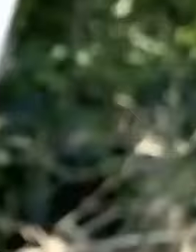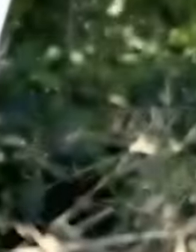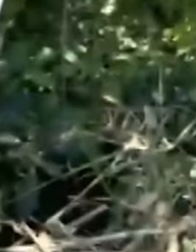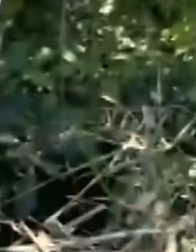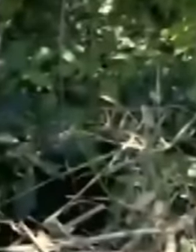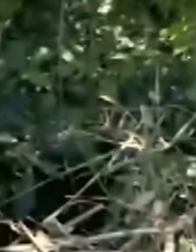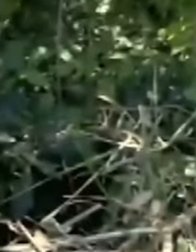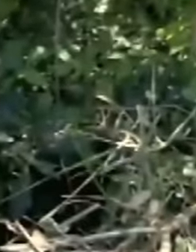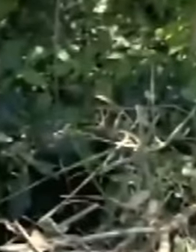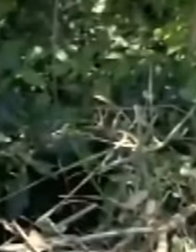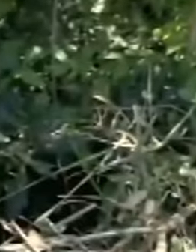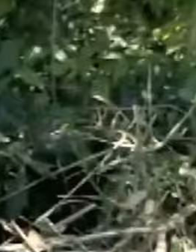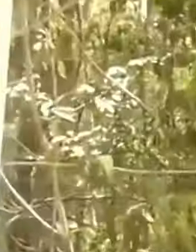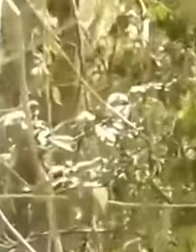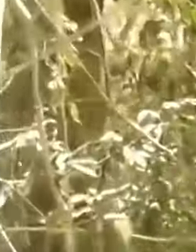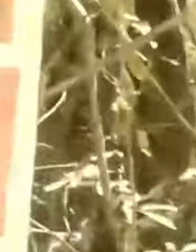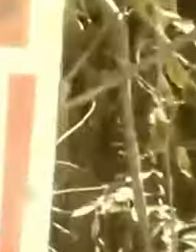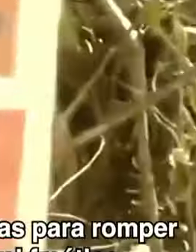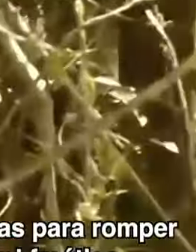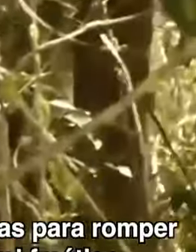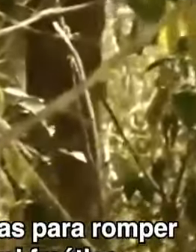hablaba de esto.